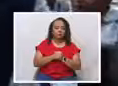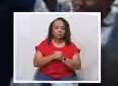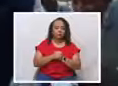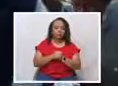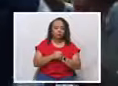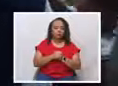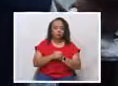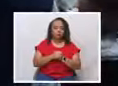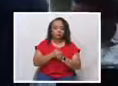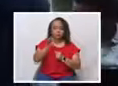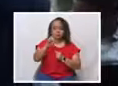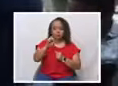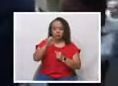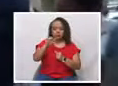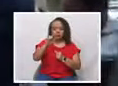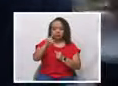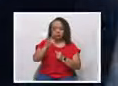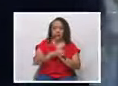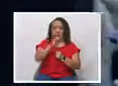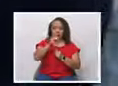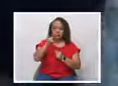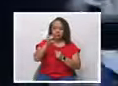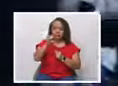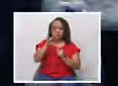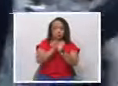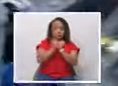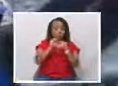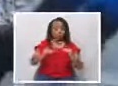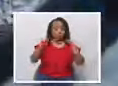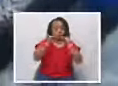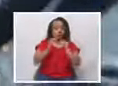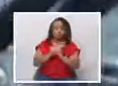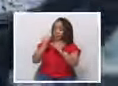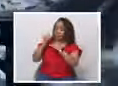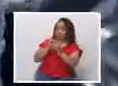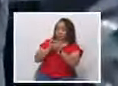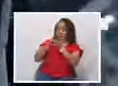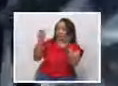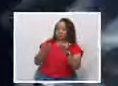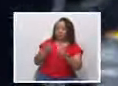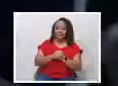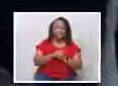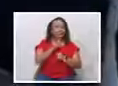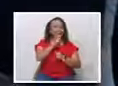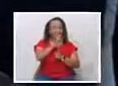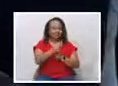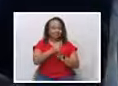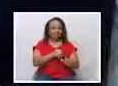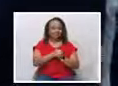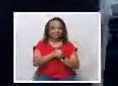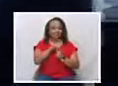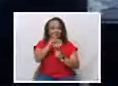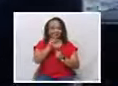o Gerald Drummond, que son atletas muy grandes. ¿Se esperaba este recibimiento? Pues la verdad